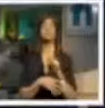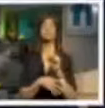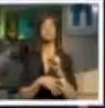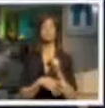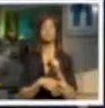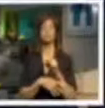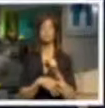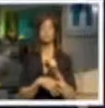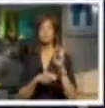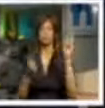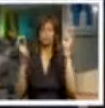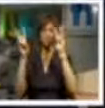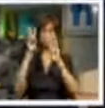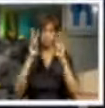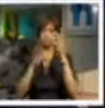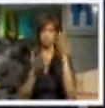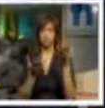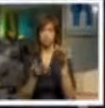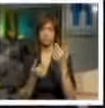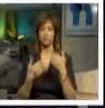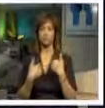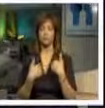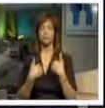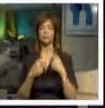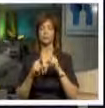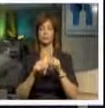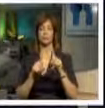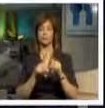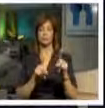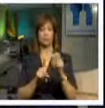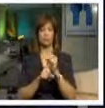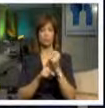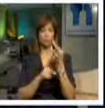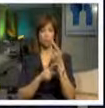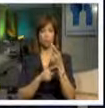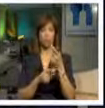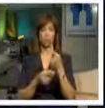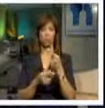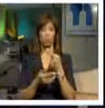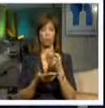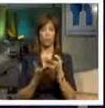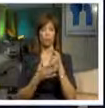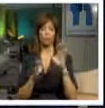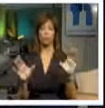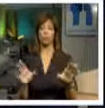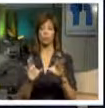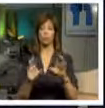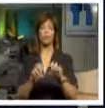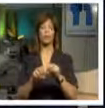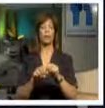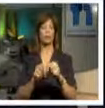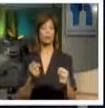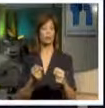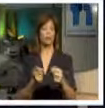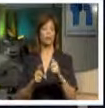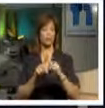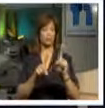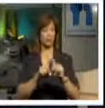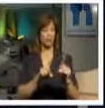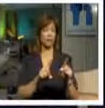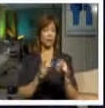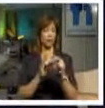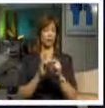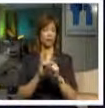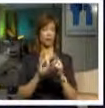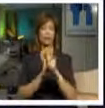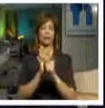pero en este país en este país ya tenemos varios casos incluso confirmados es una acción que violenta diversas normativas